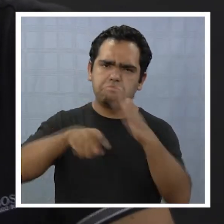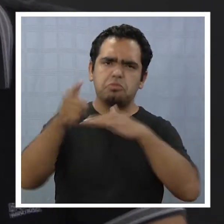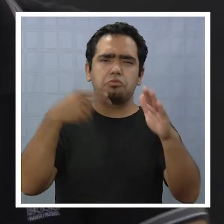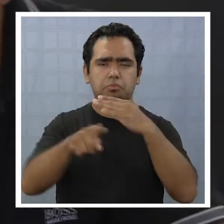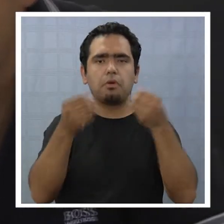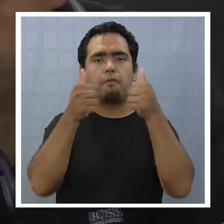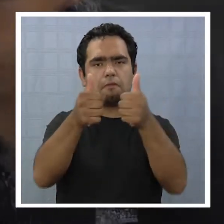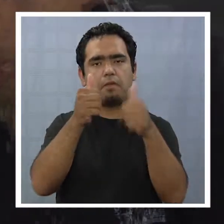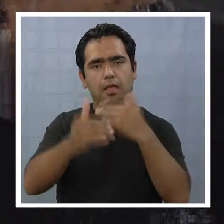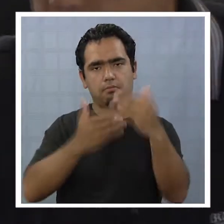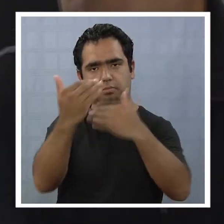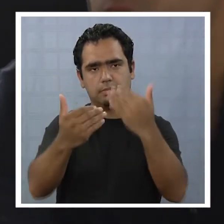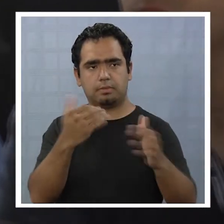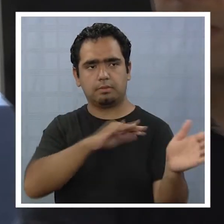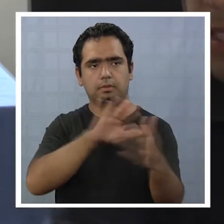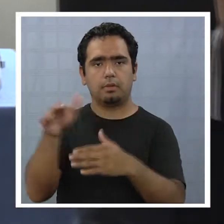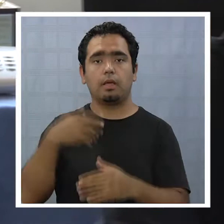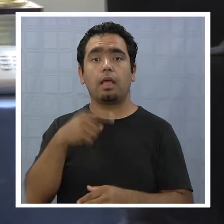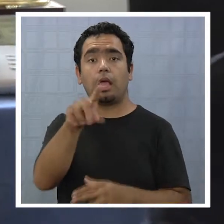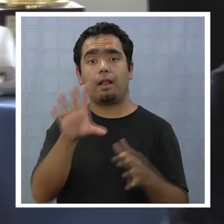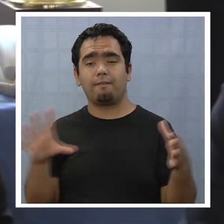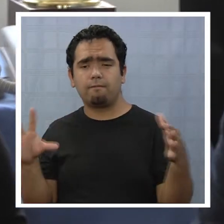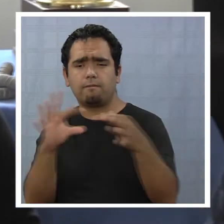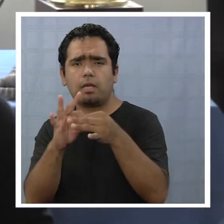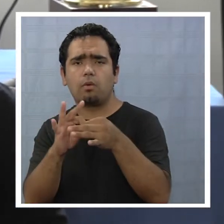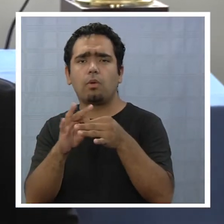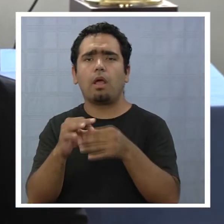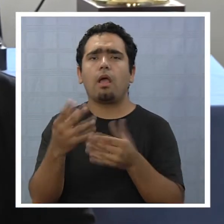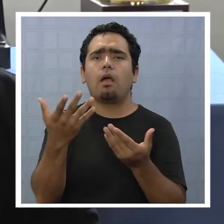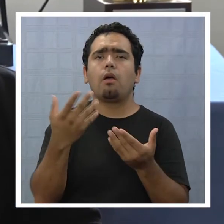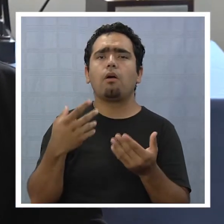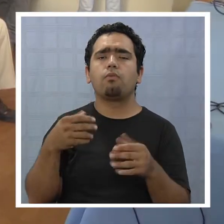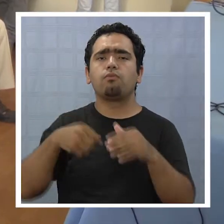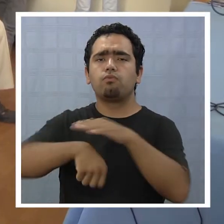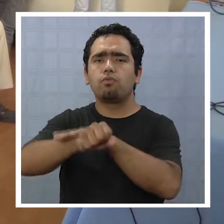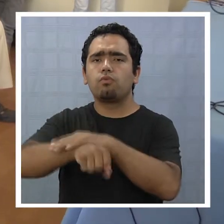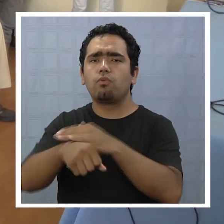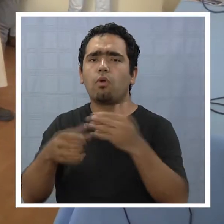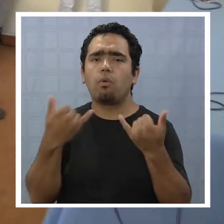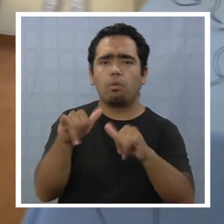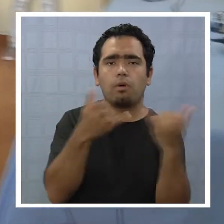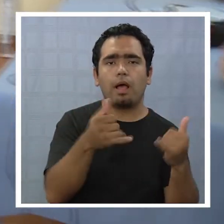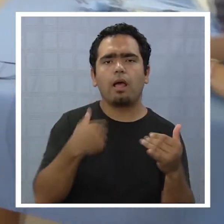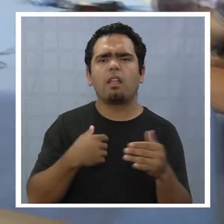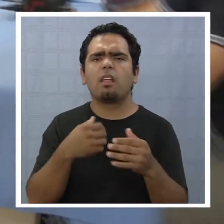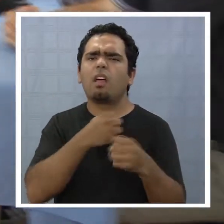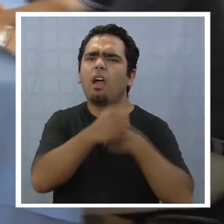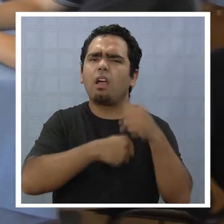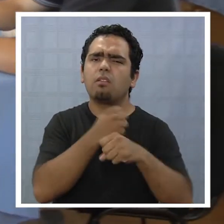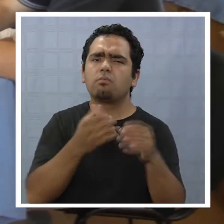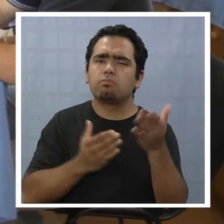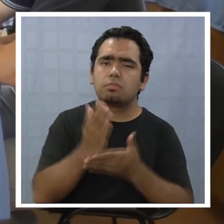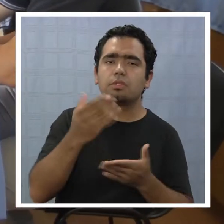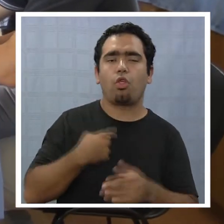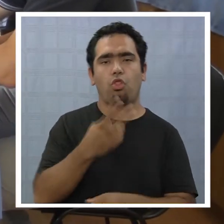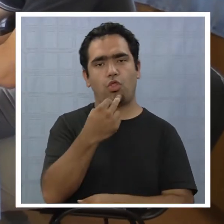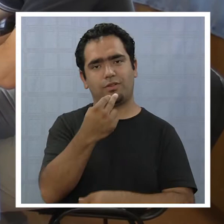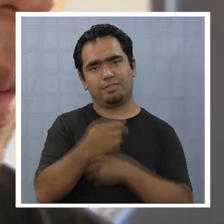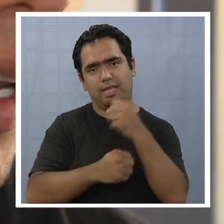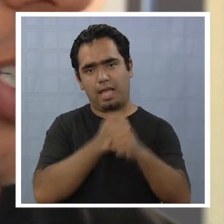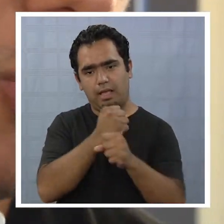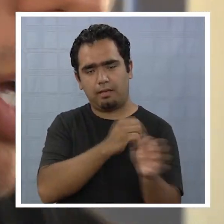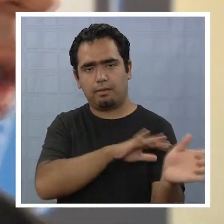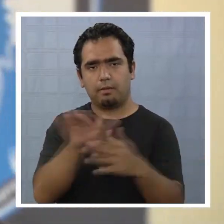define como un volante central o de contención y está vinculado al fútbol desde los 12 años. Sé que es un club bastante